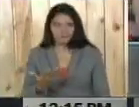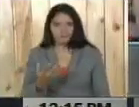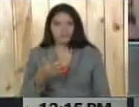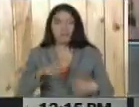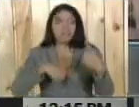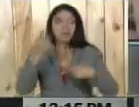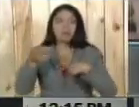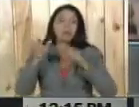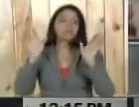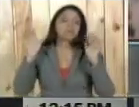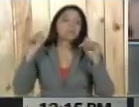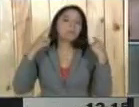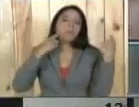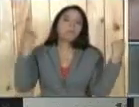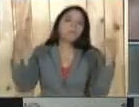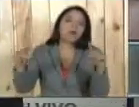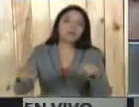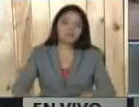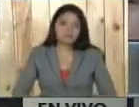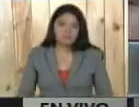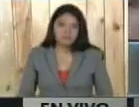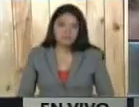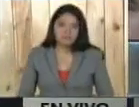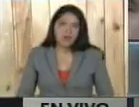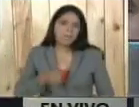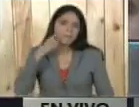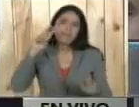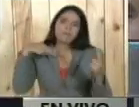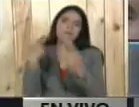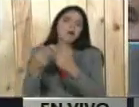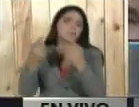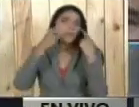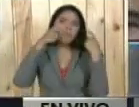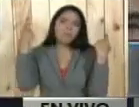adiós y chao, adiós y nunca para el pueblo.